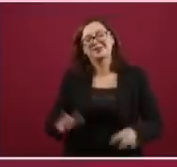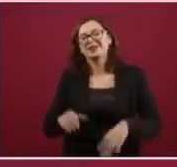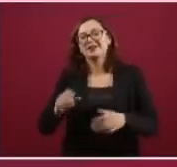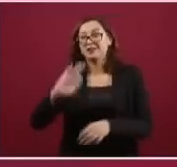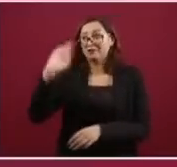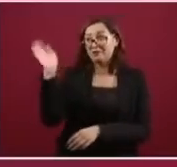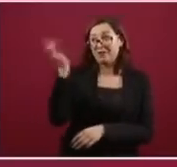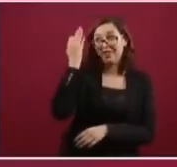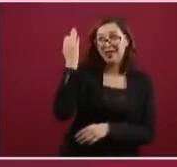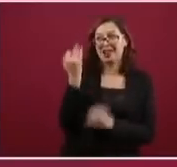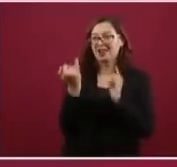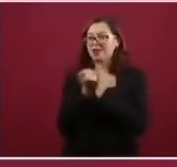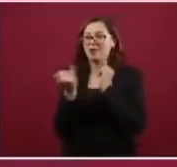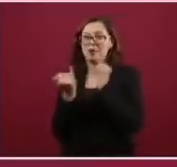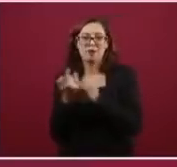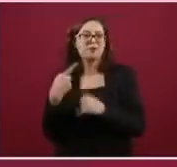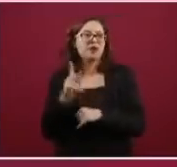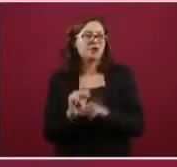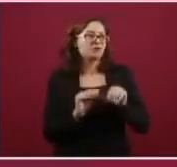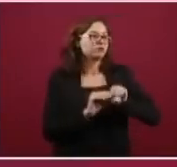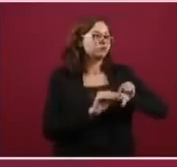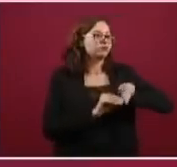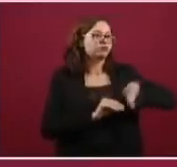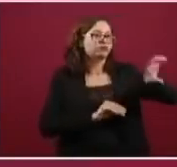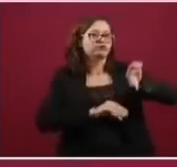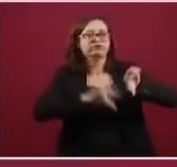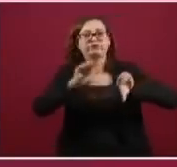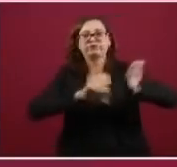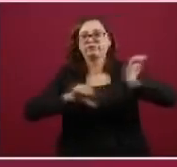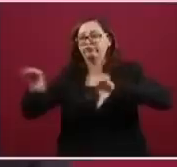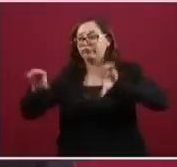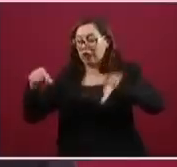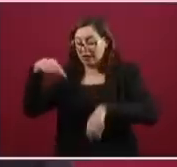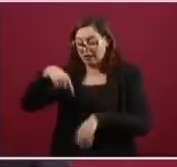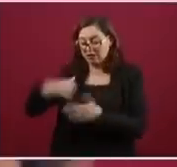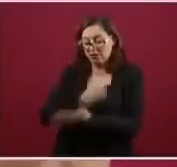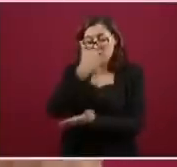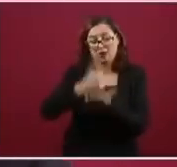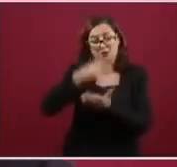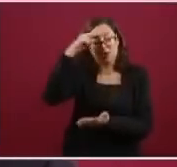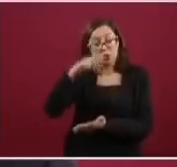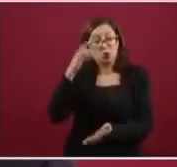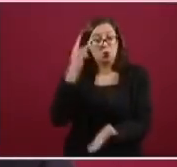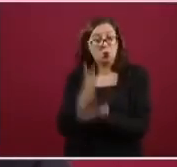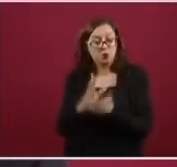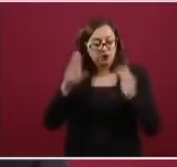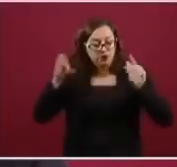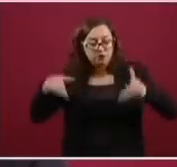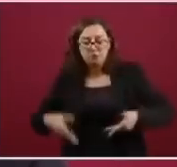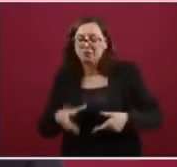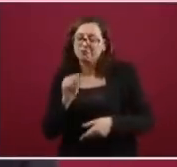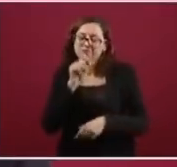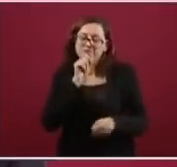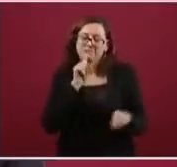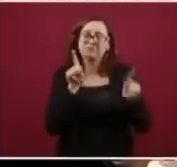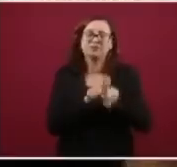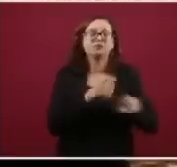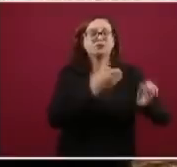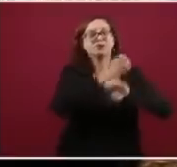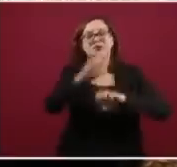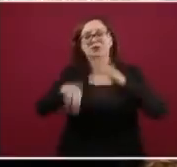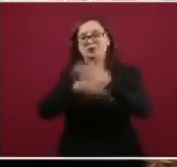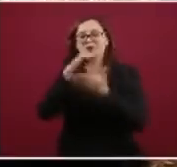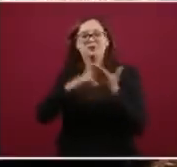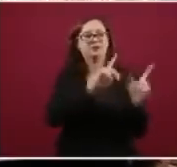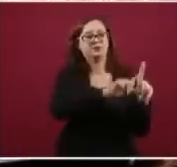está en jalisco está en tamaulipas no es un gasto que se realice en la ciudad de mi hijo está realizando en estados y en municipios específicos y